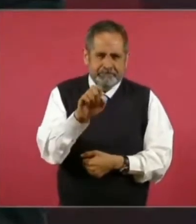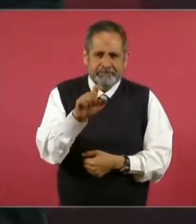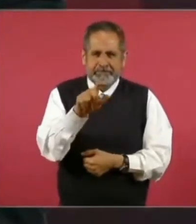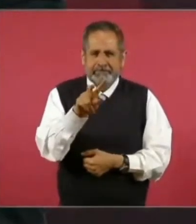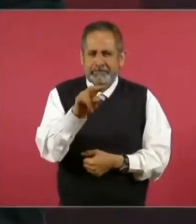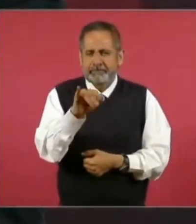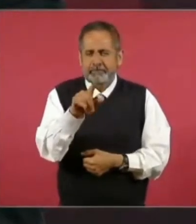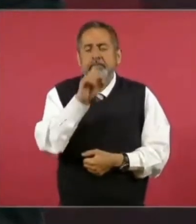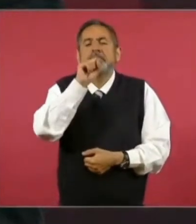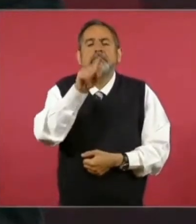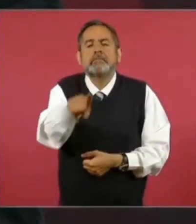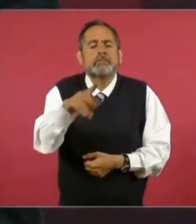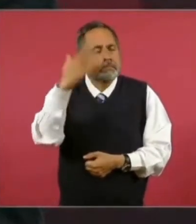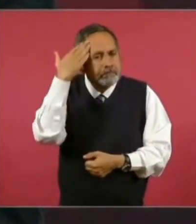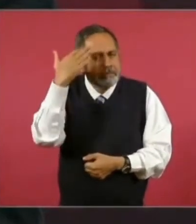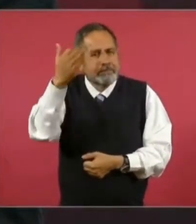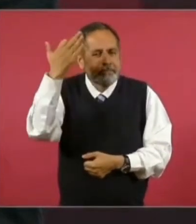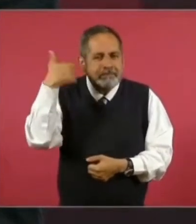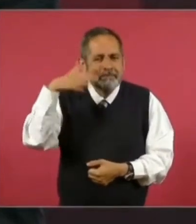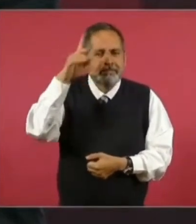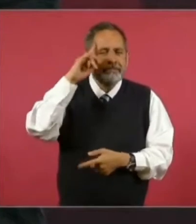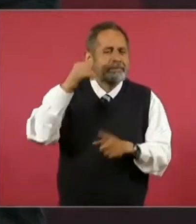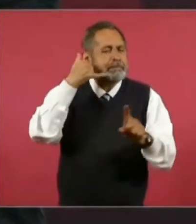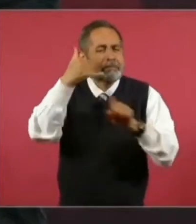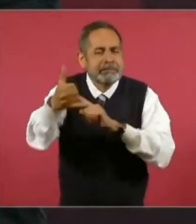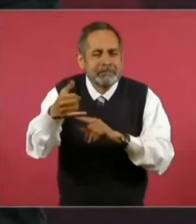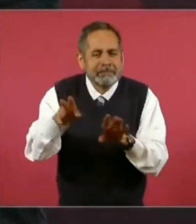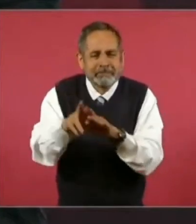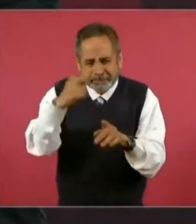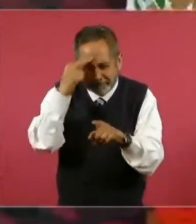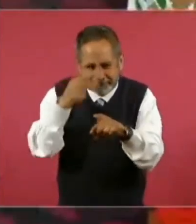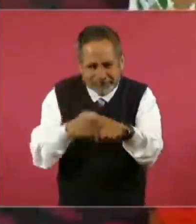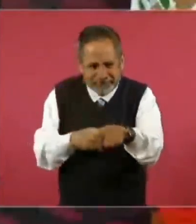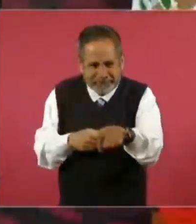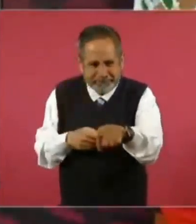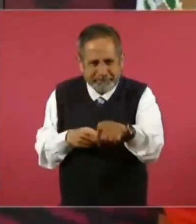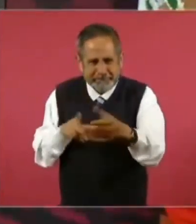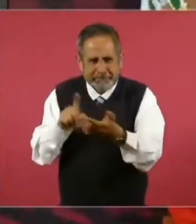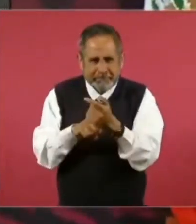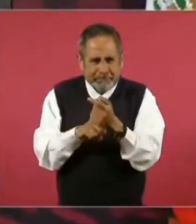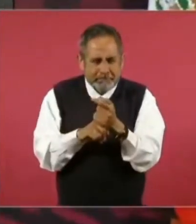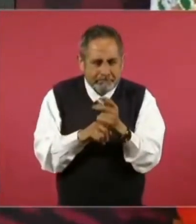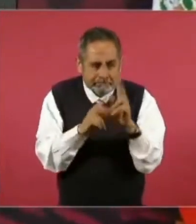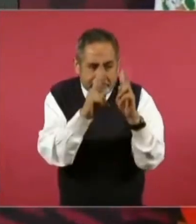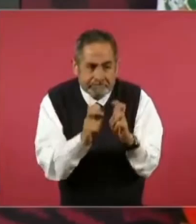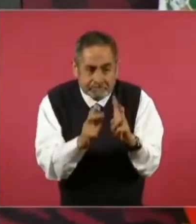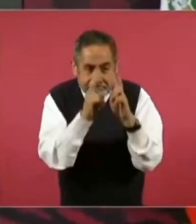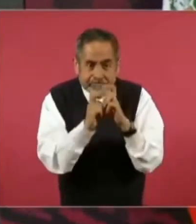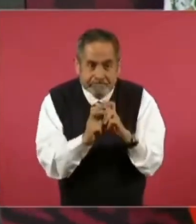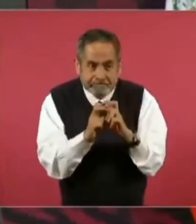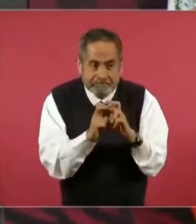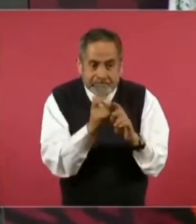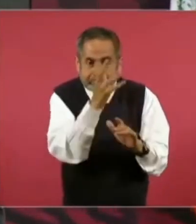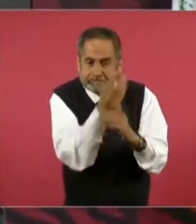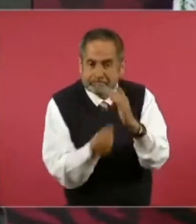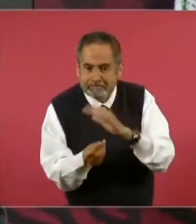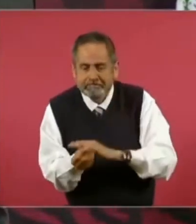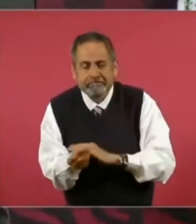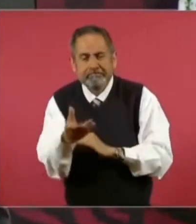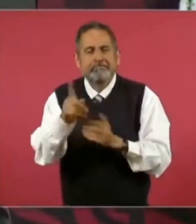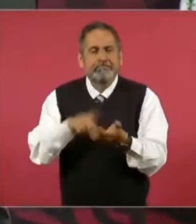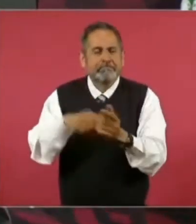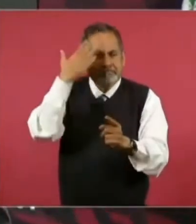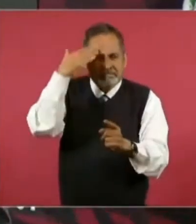cuando también aquella llamada que interceptaron de la